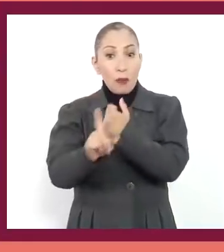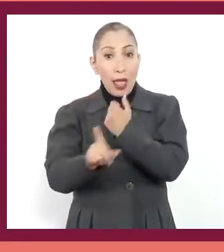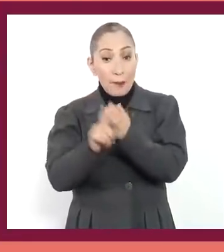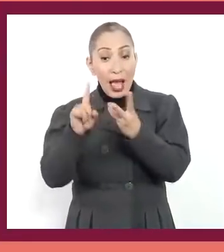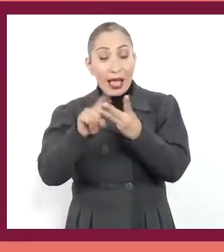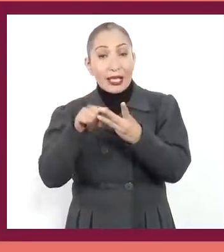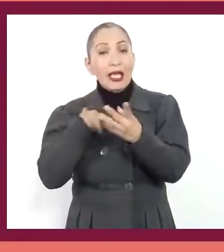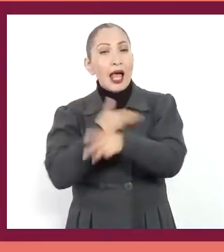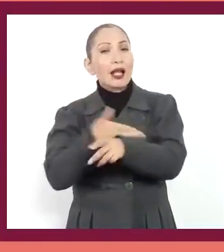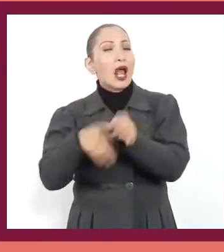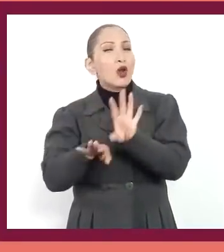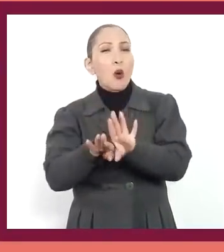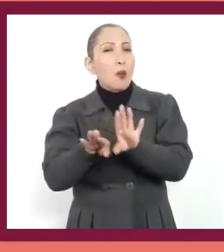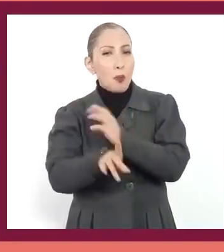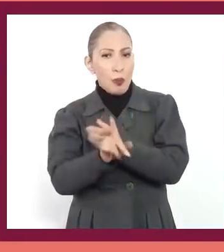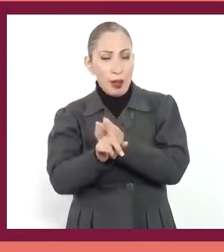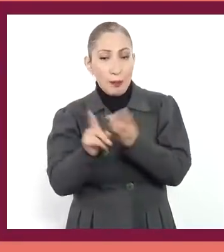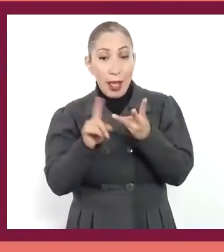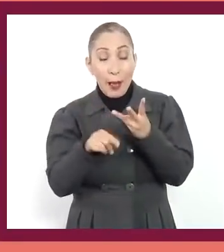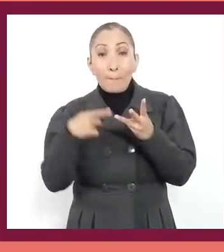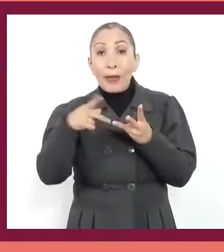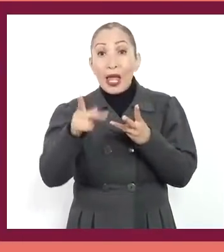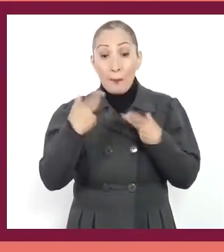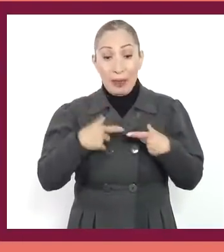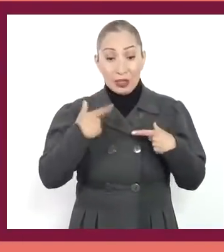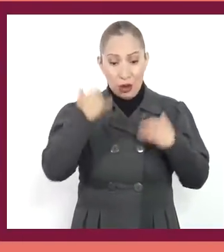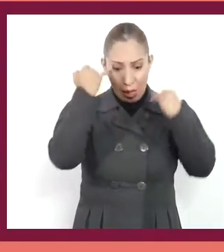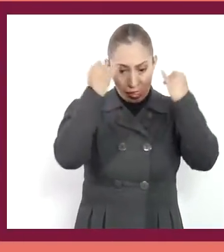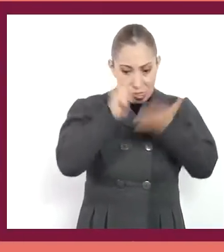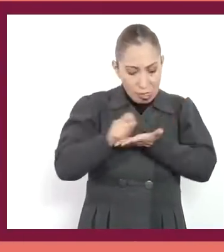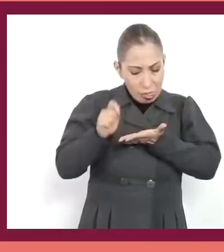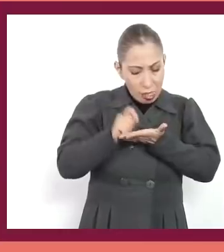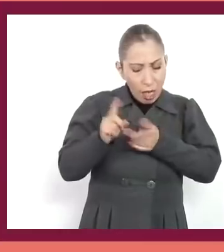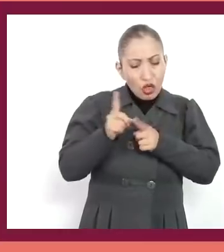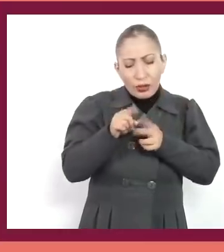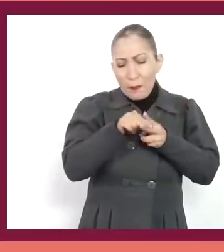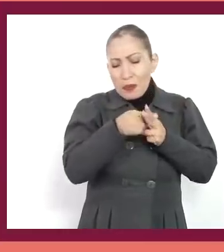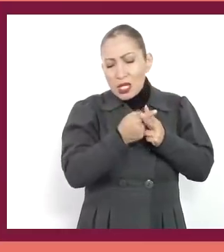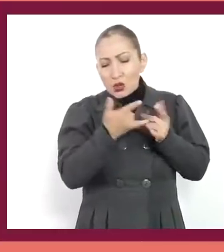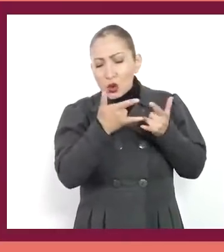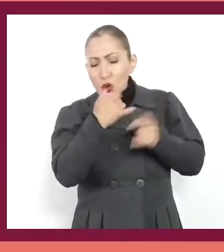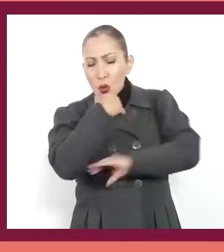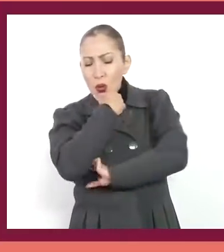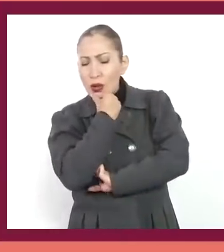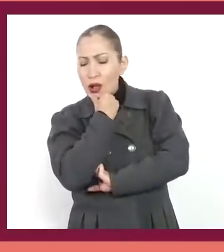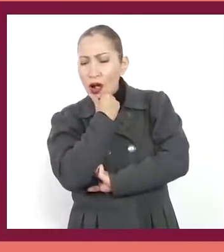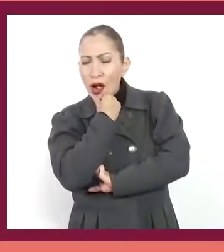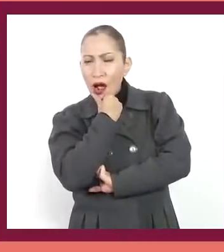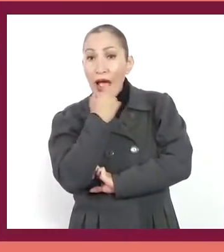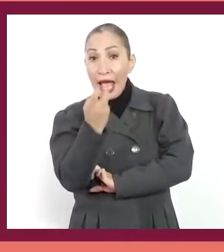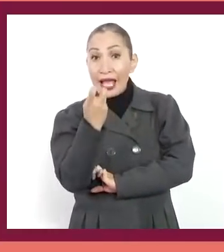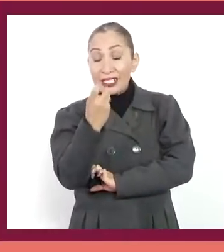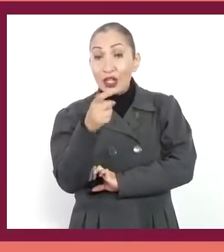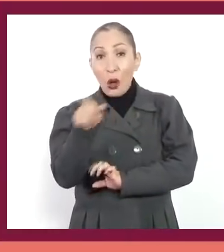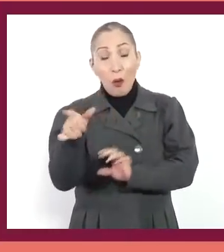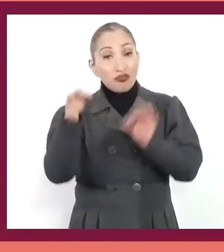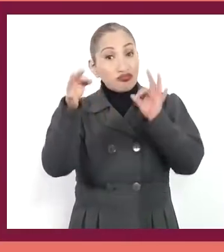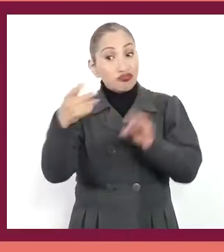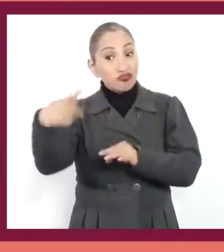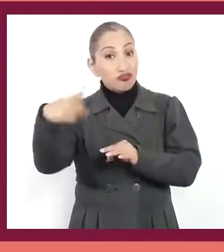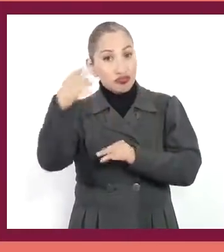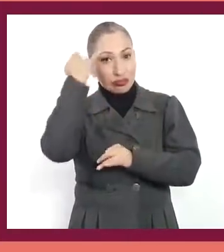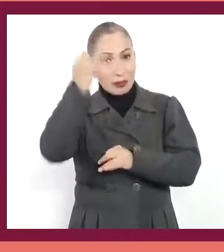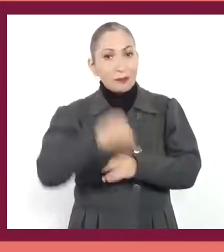y una resolución. Sin embargo, el escritor puede elegir por dónde comenzar su historia. Eso es lo que le da